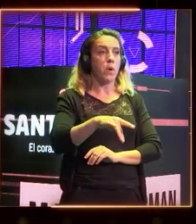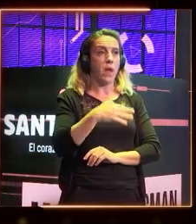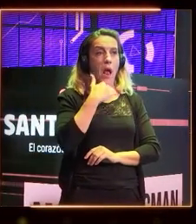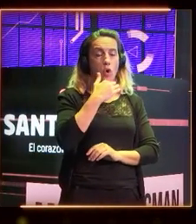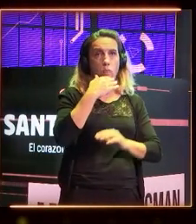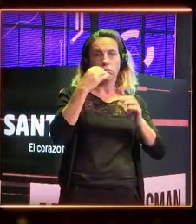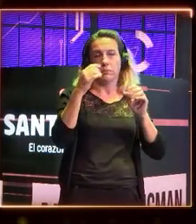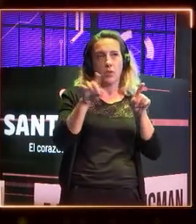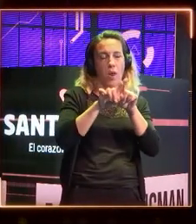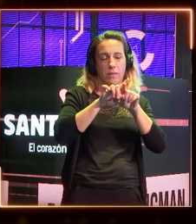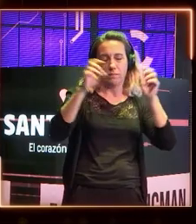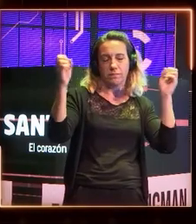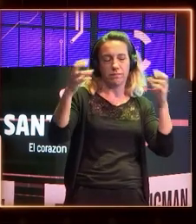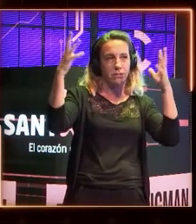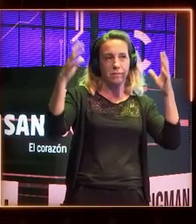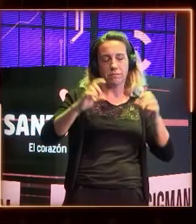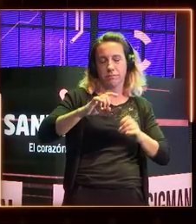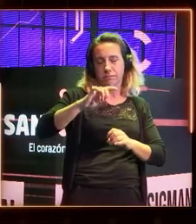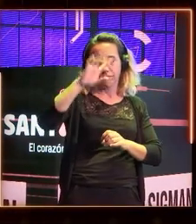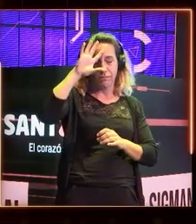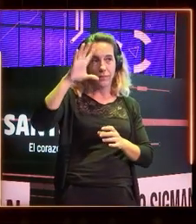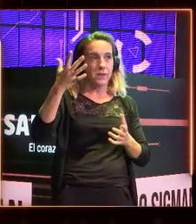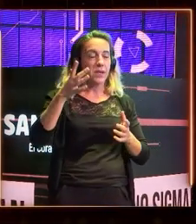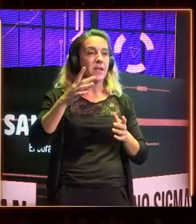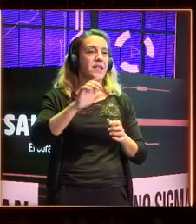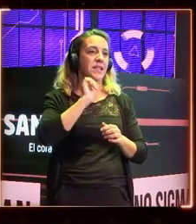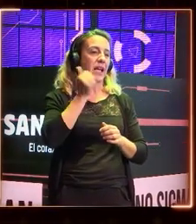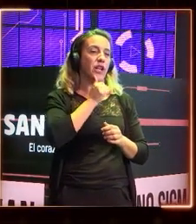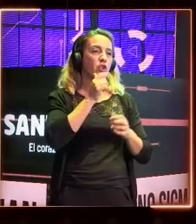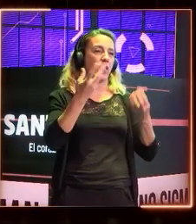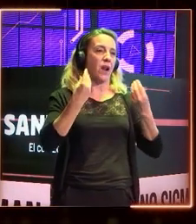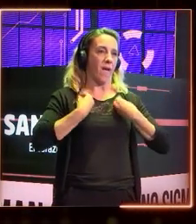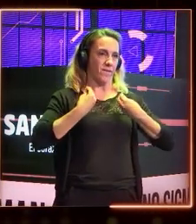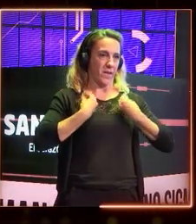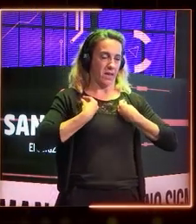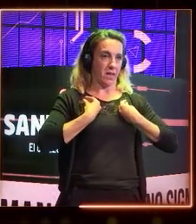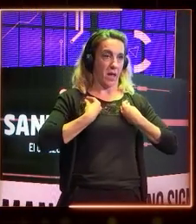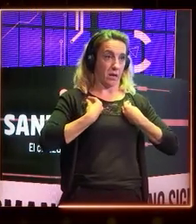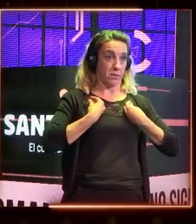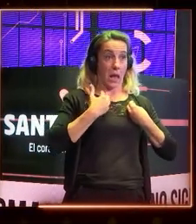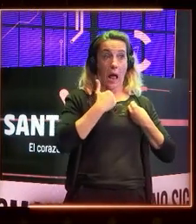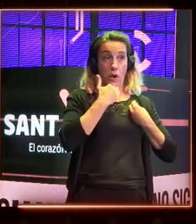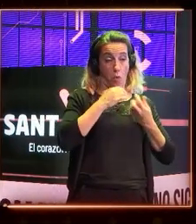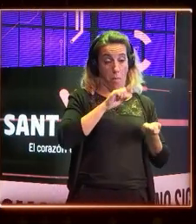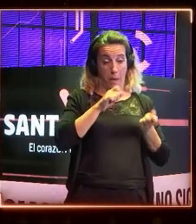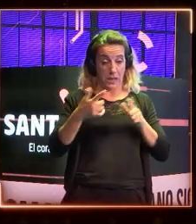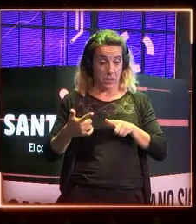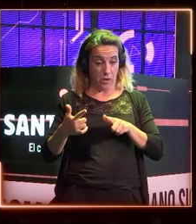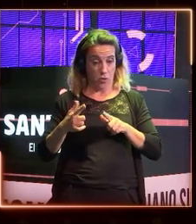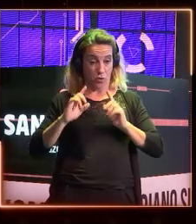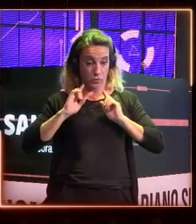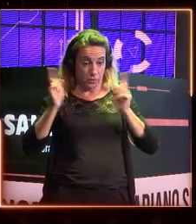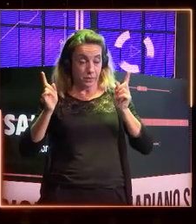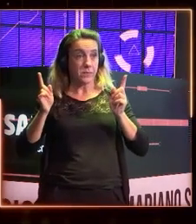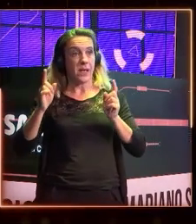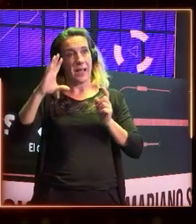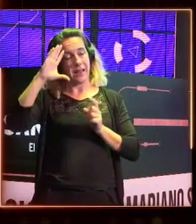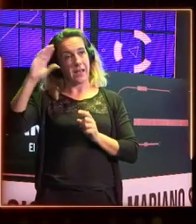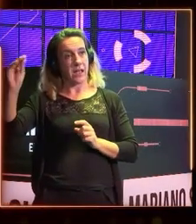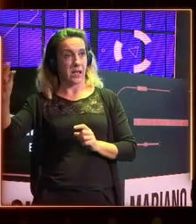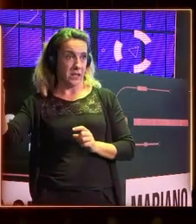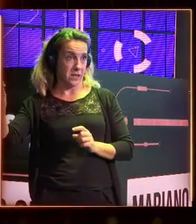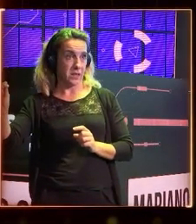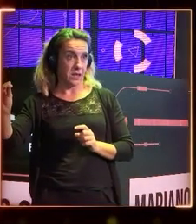milagroso completamente sorprendente como el secreto de la vida algo parecido pasa con la inteligencia nos sorprende enormemente algo que en